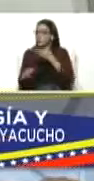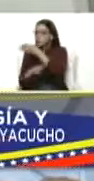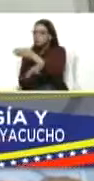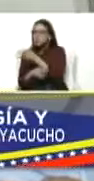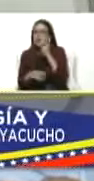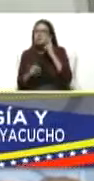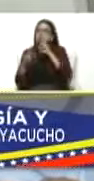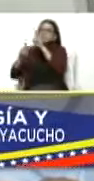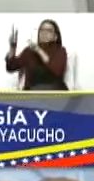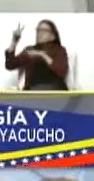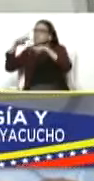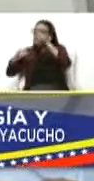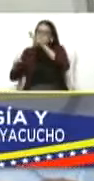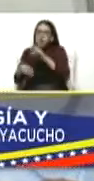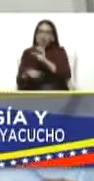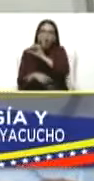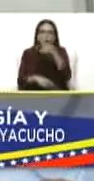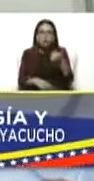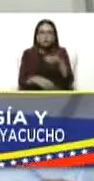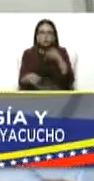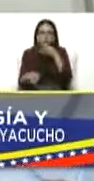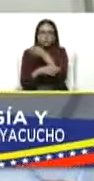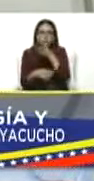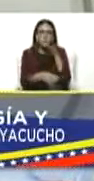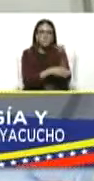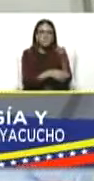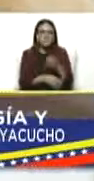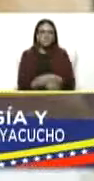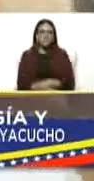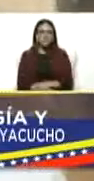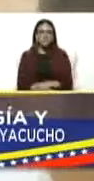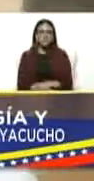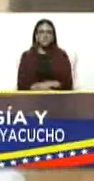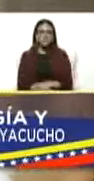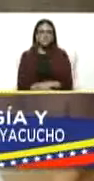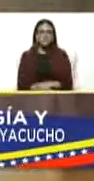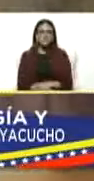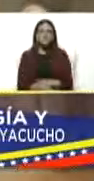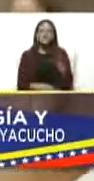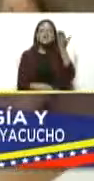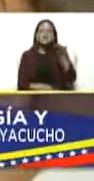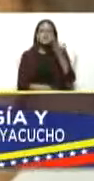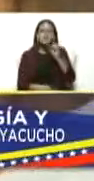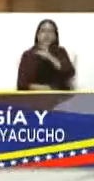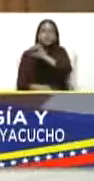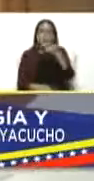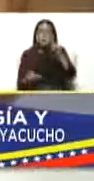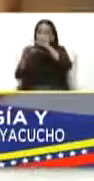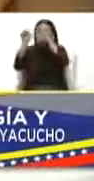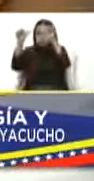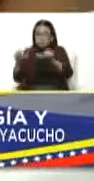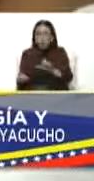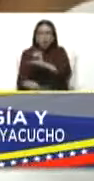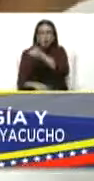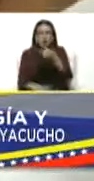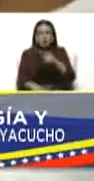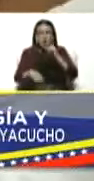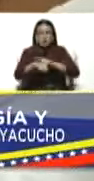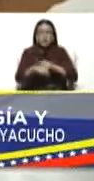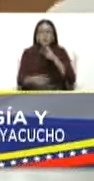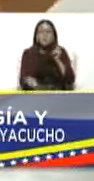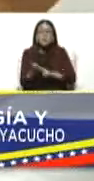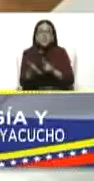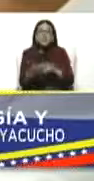Es una cosa importante aquí, presidente, ministra, que vamos a tener una sala aquí de telemática y vamos entonces en tiempo real a mandar